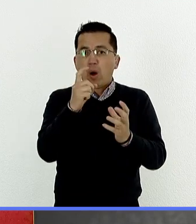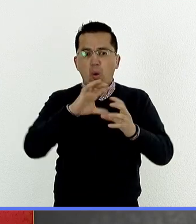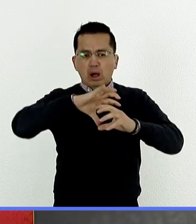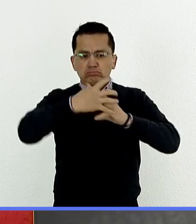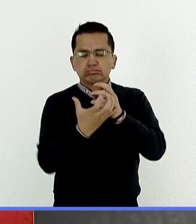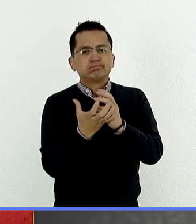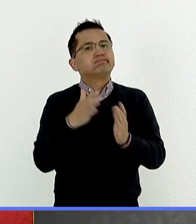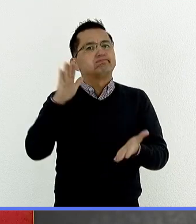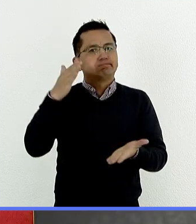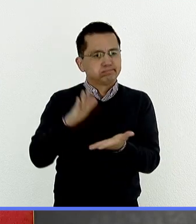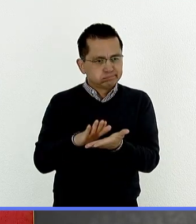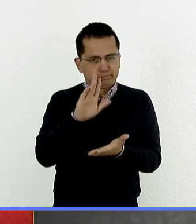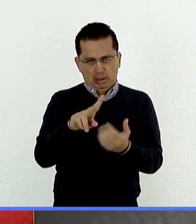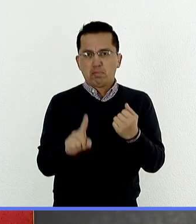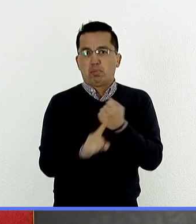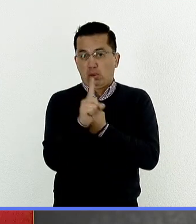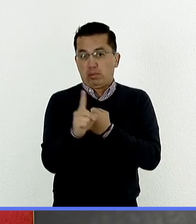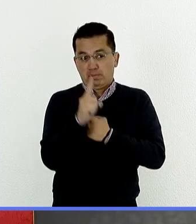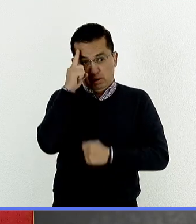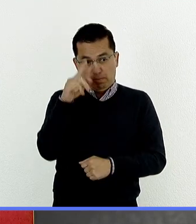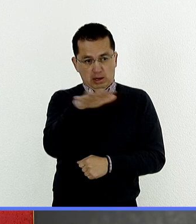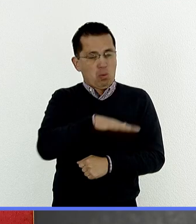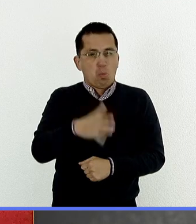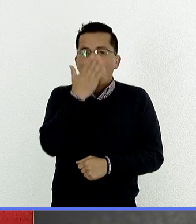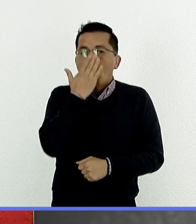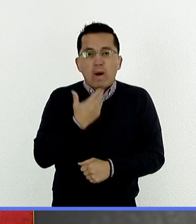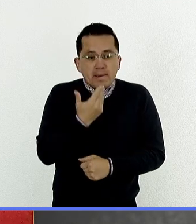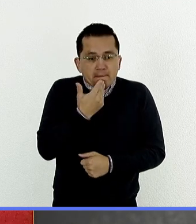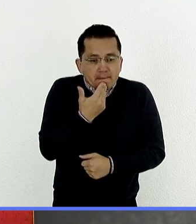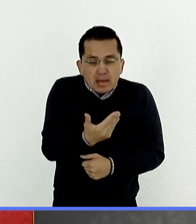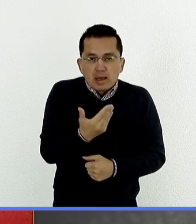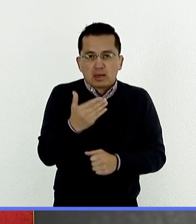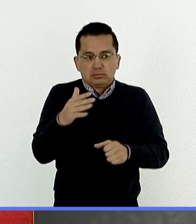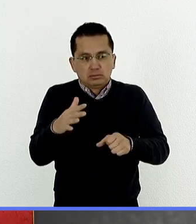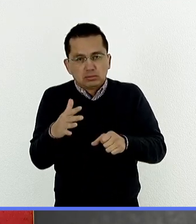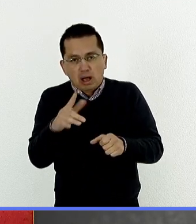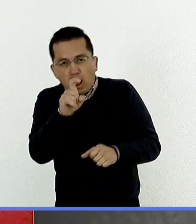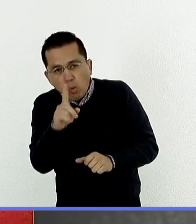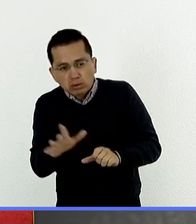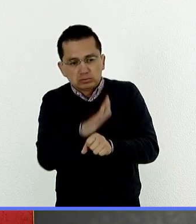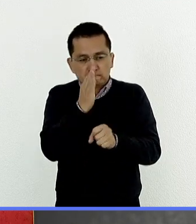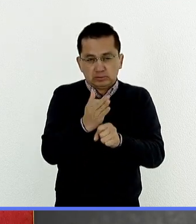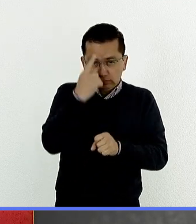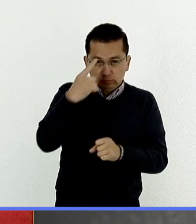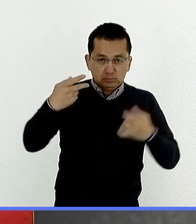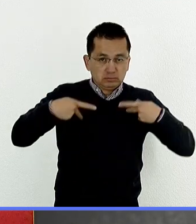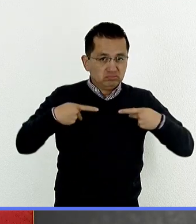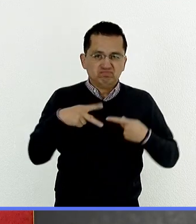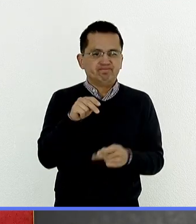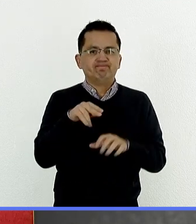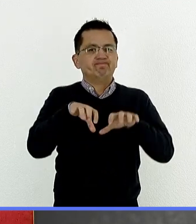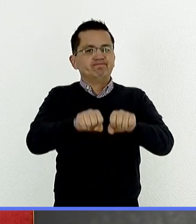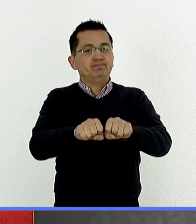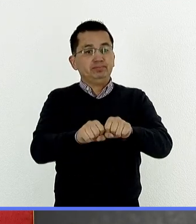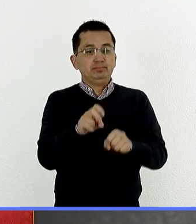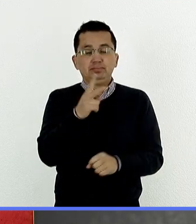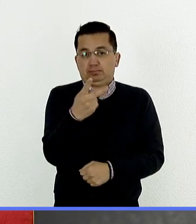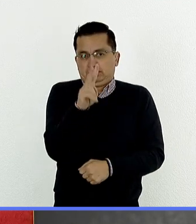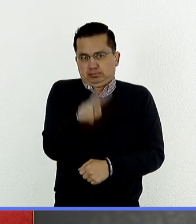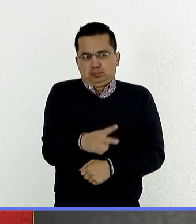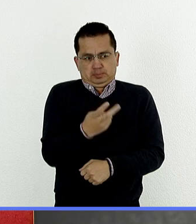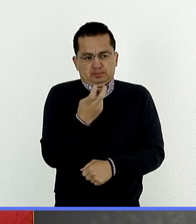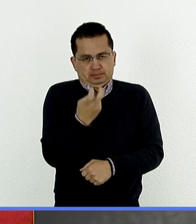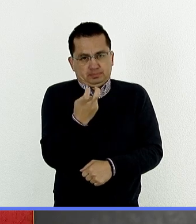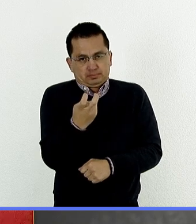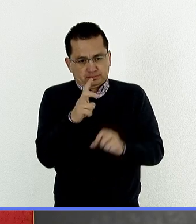hídrica es fundamentalmente el garantizar agua para tener un medio ambiente saludable las otras